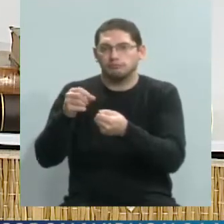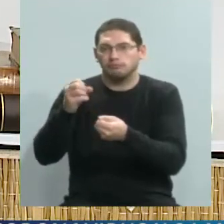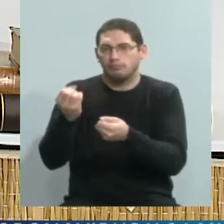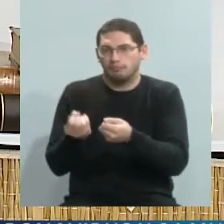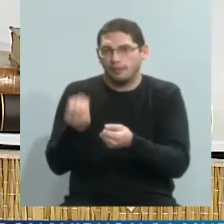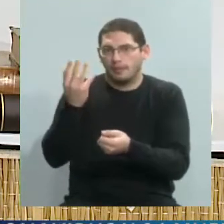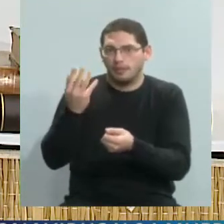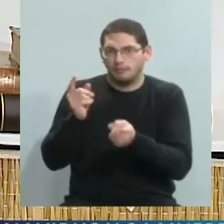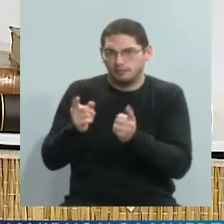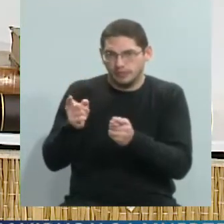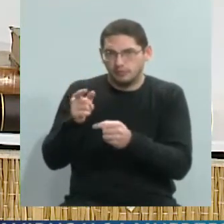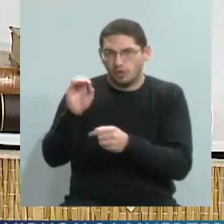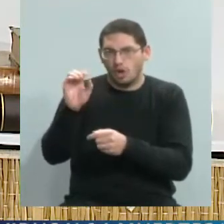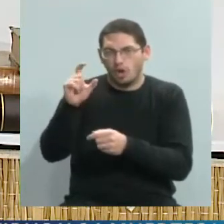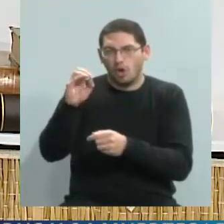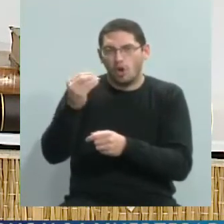estas disciplinas, ¿no?